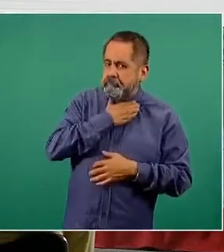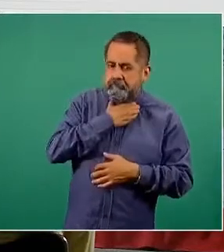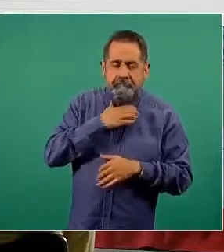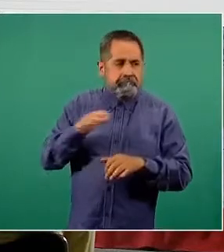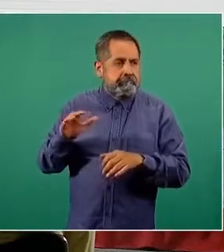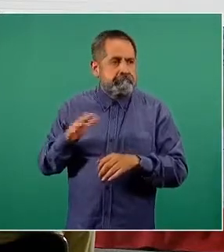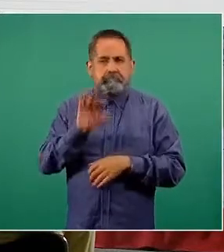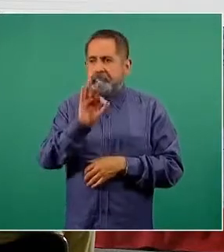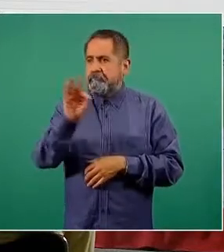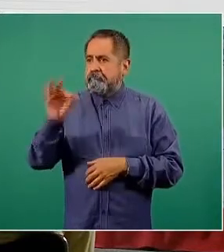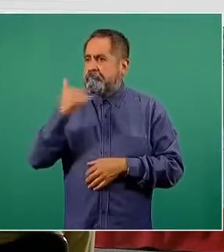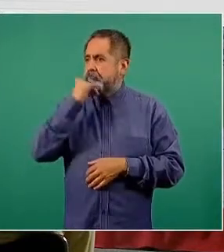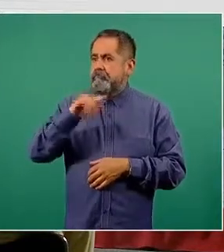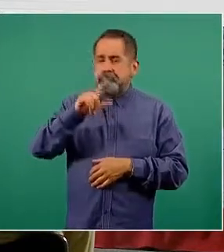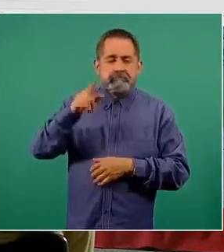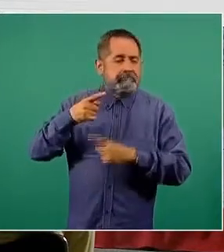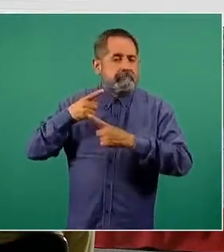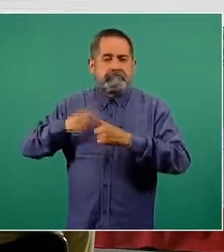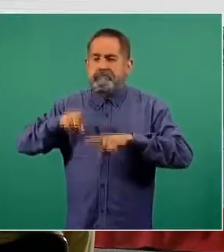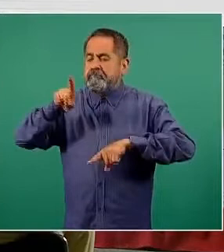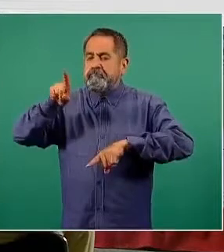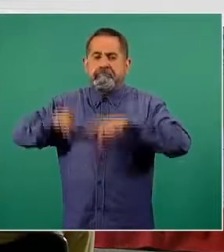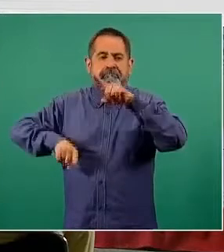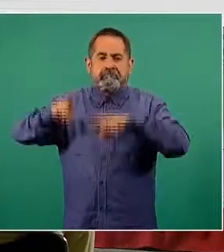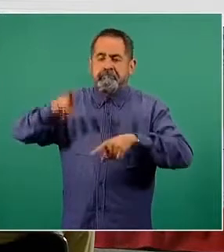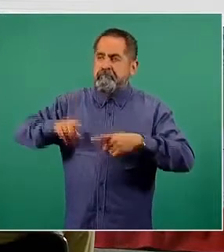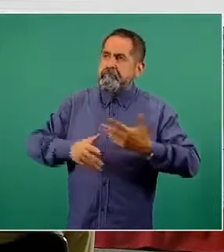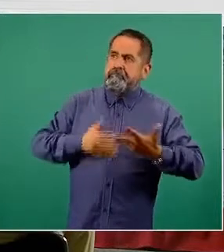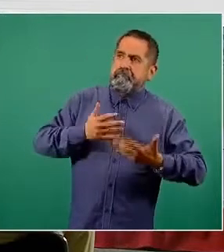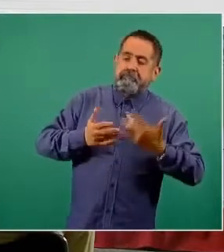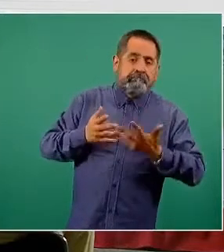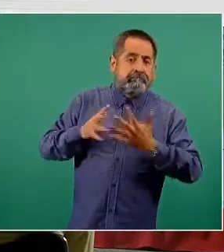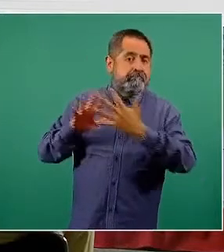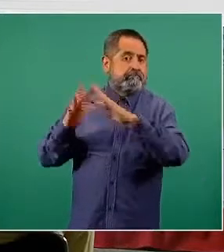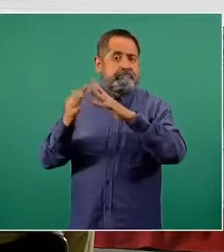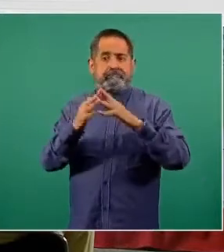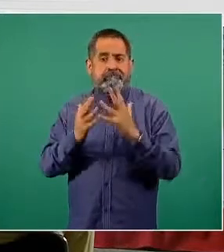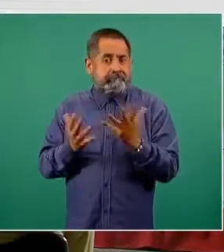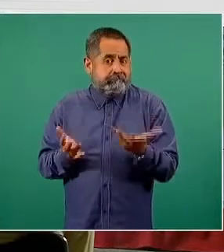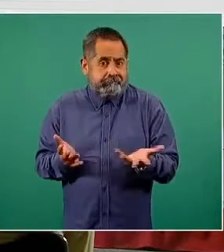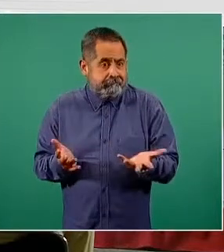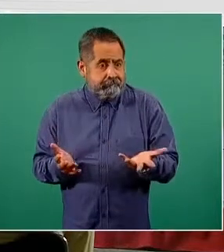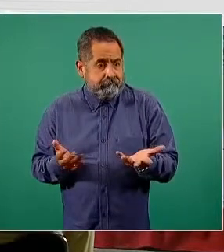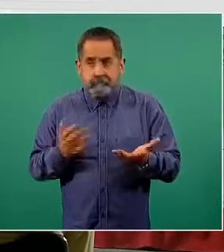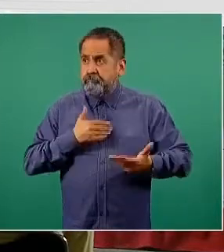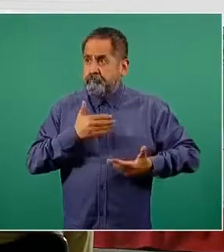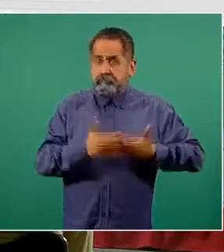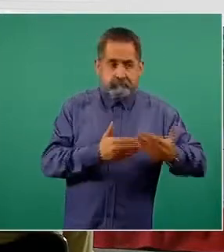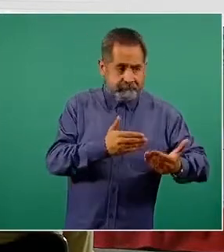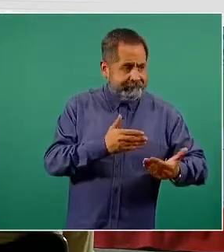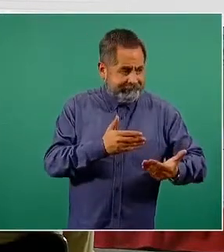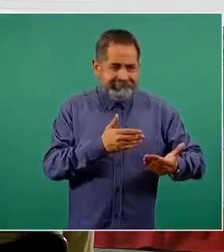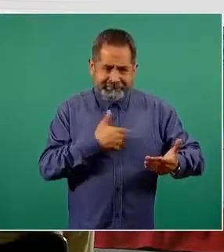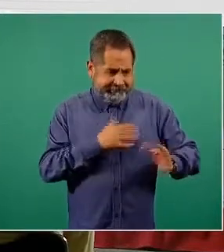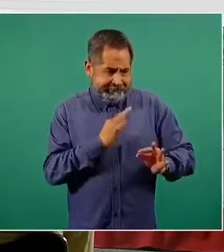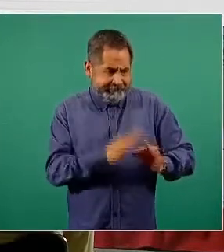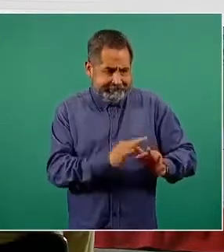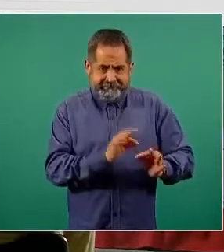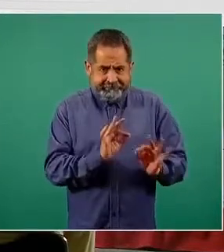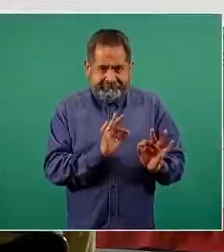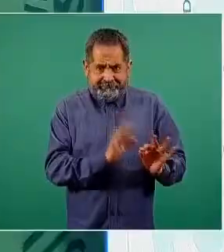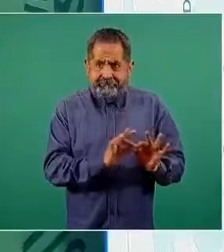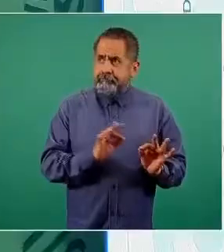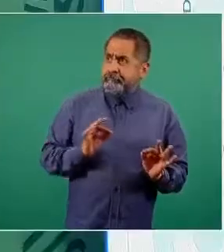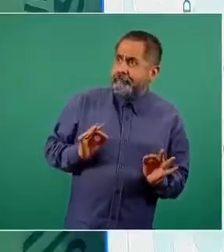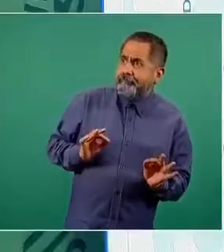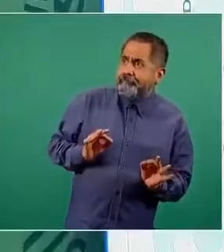llegada son sumamente variantes, y eso determina mucho de lo que se puede avanzar semana a semana